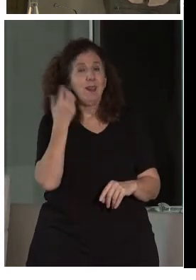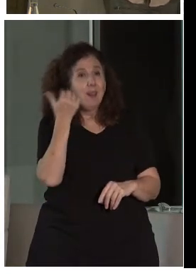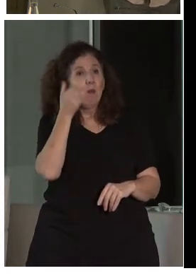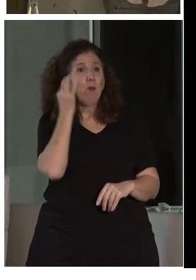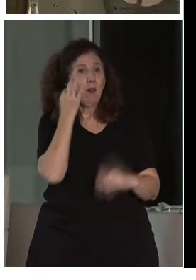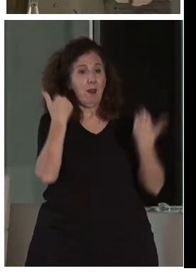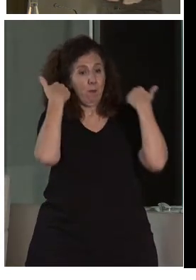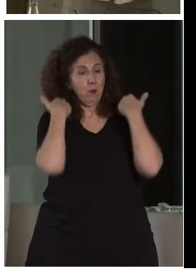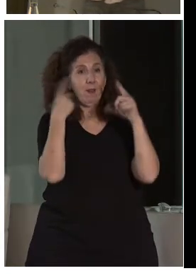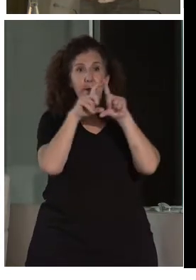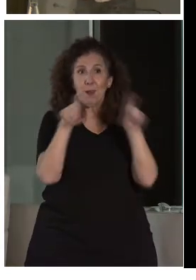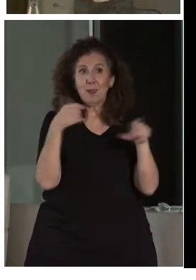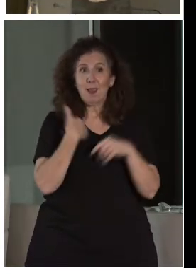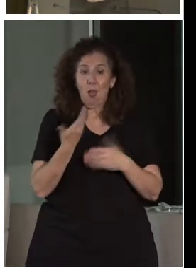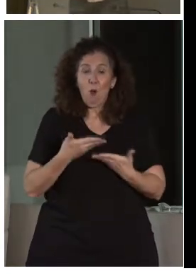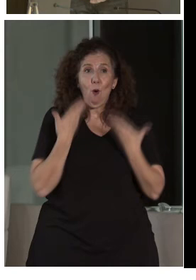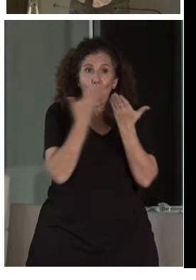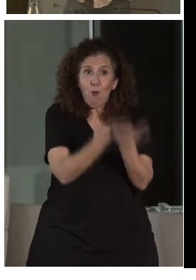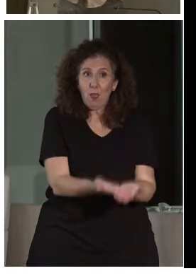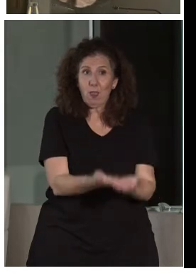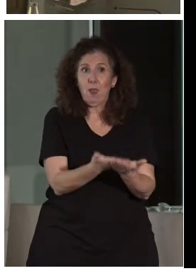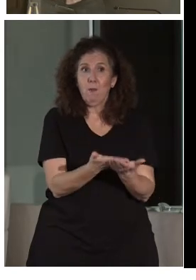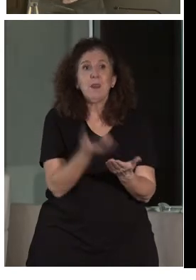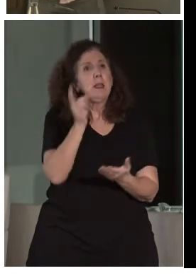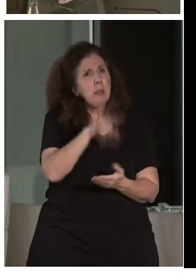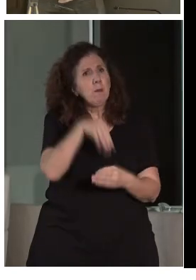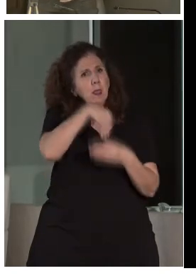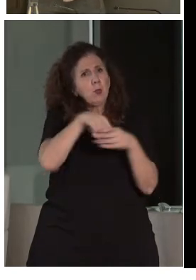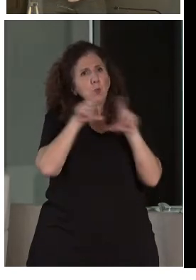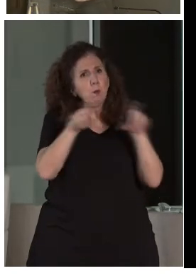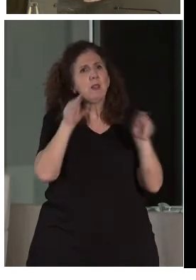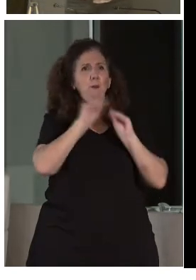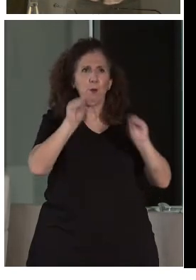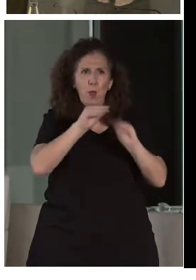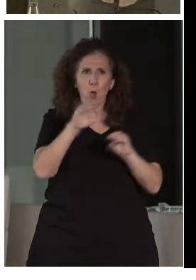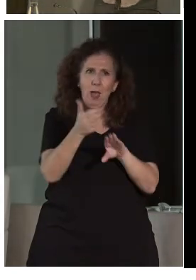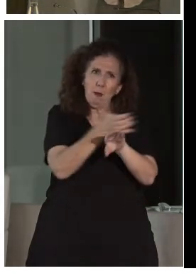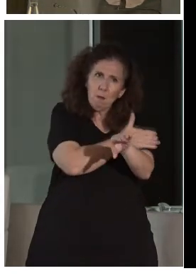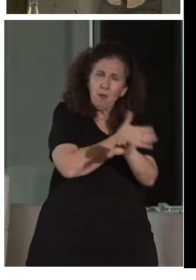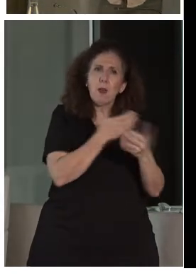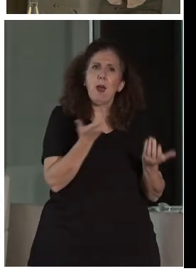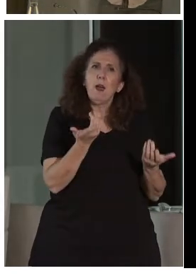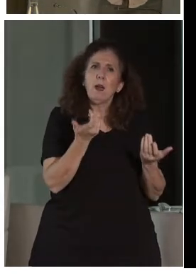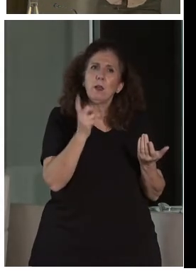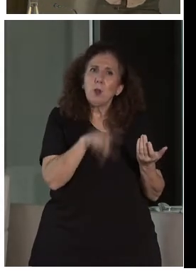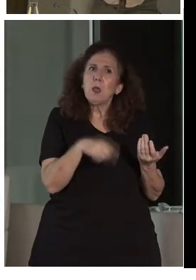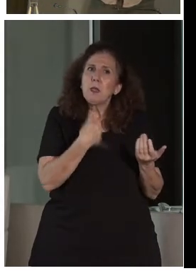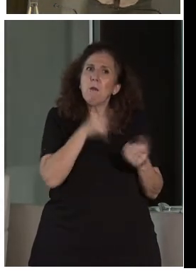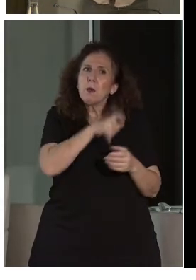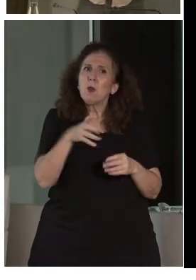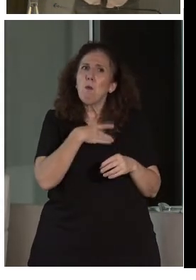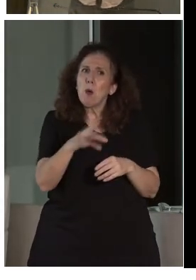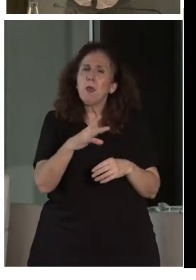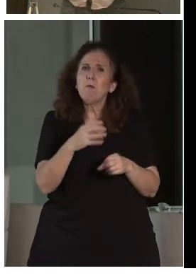quiera. Ya tiene una serie de gente que también han hecho los cursos, toda esta gente. Entonces, bueno, pues tiene una serie de gente con la que puede